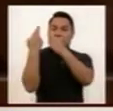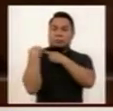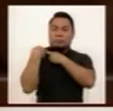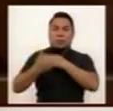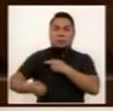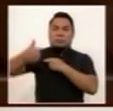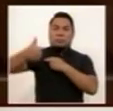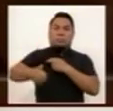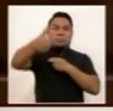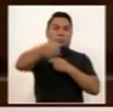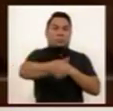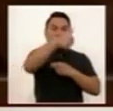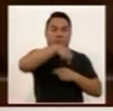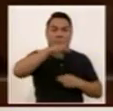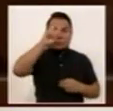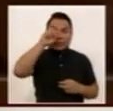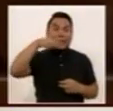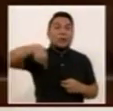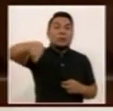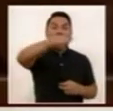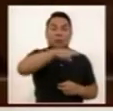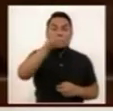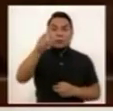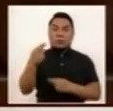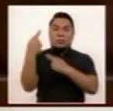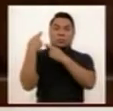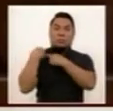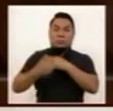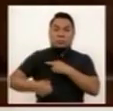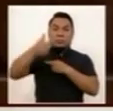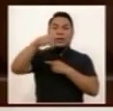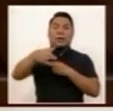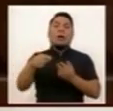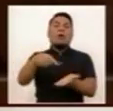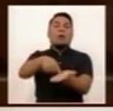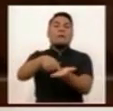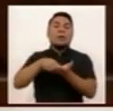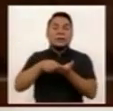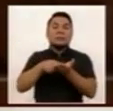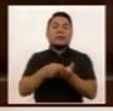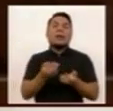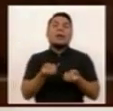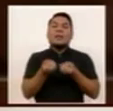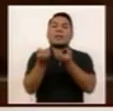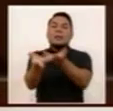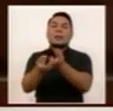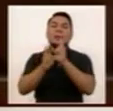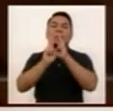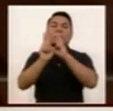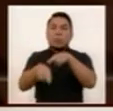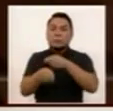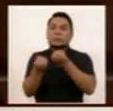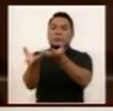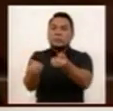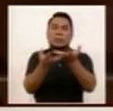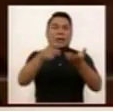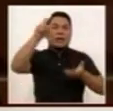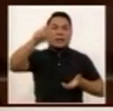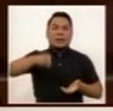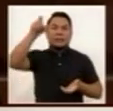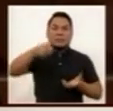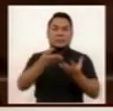públicos tenemos la obligación de dar respuestas a las muchas necesidades, demandas